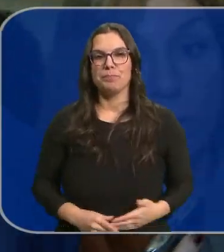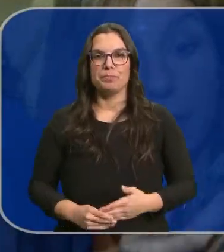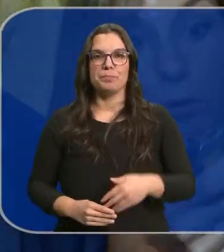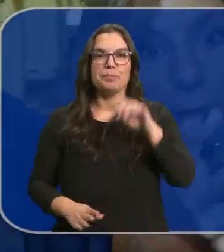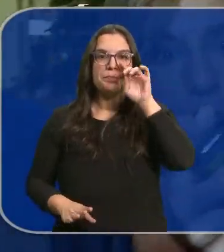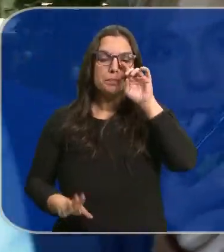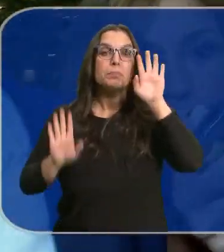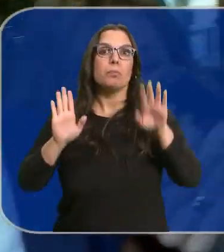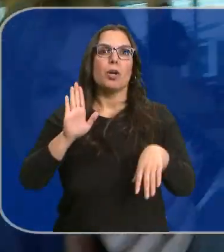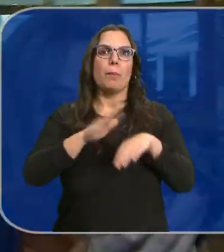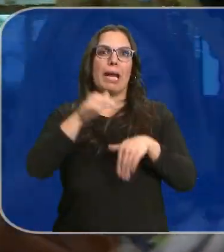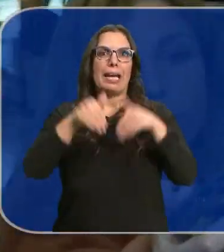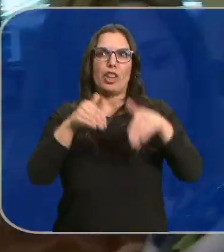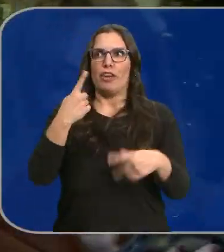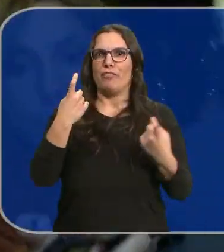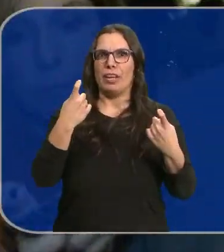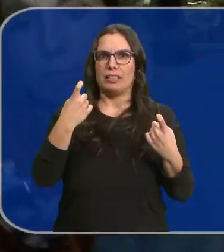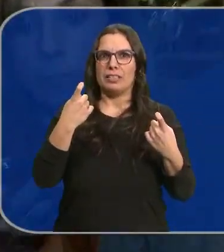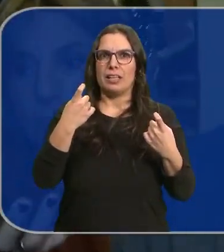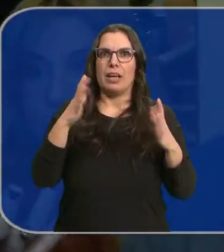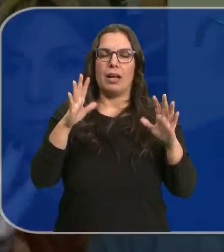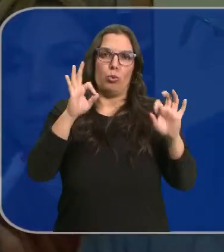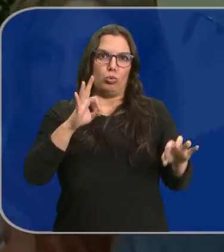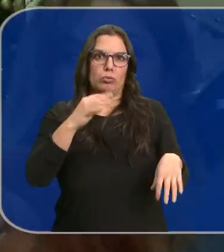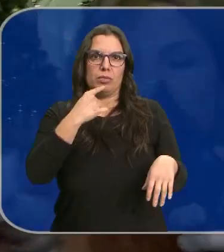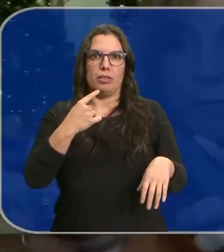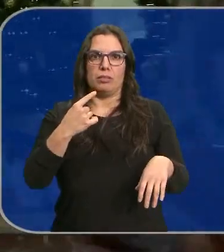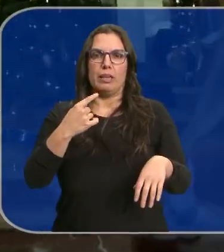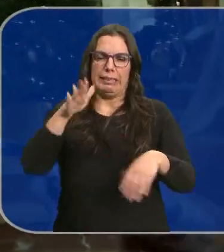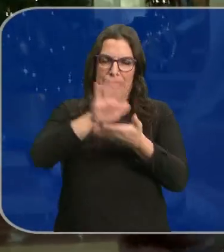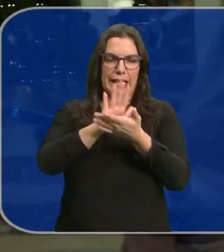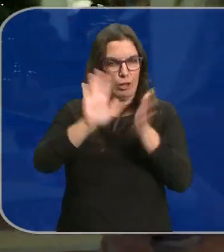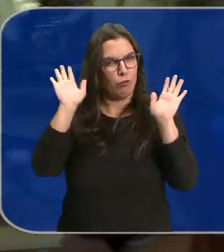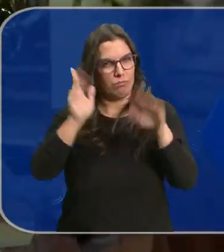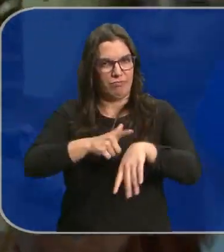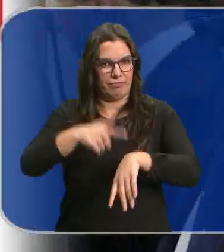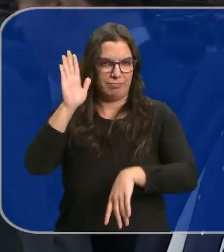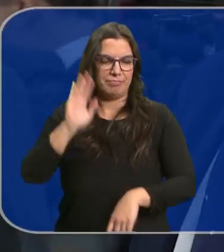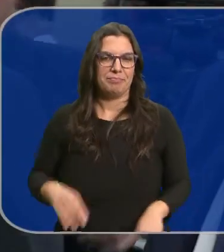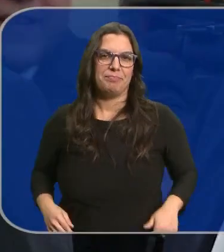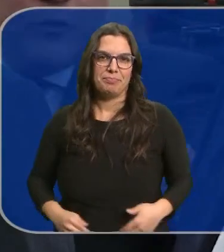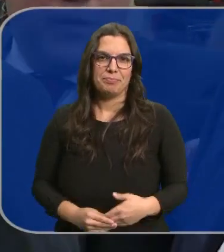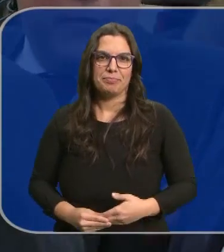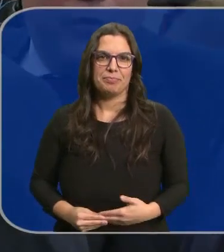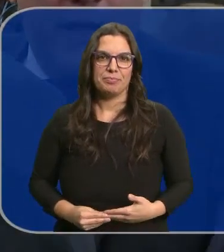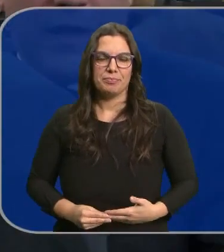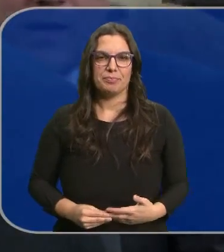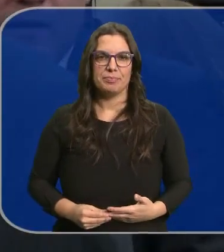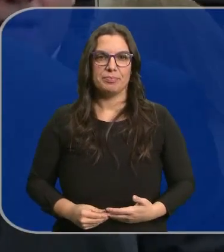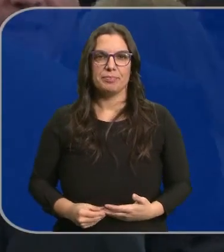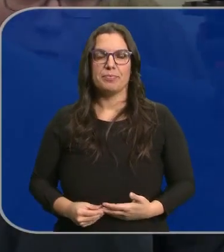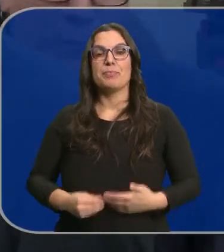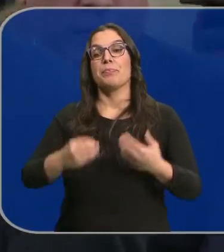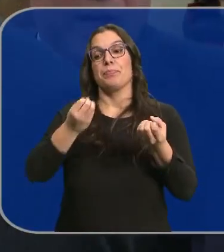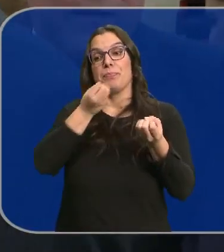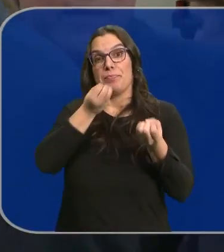Bueno, para las elecciones queda... eso iba a decir, con tranquilidad.